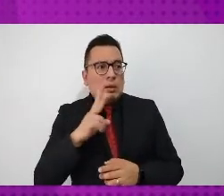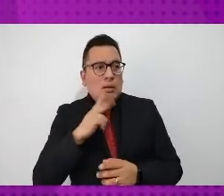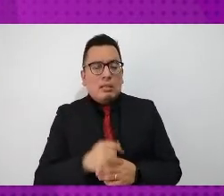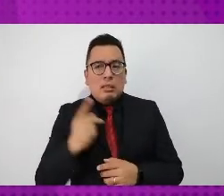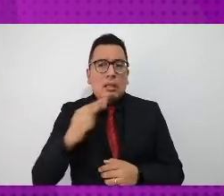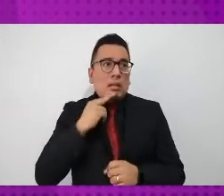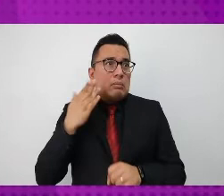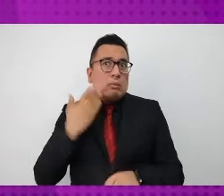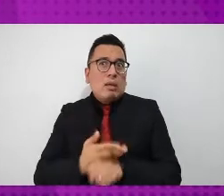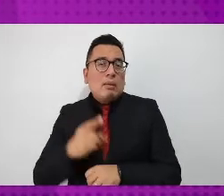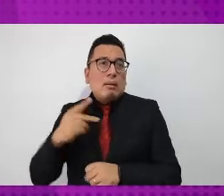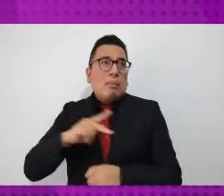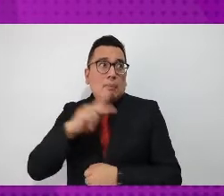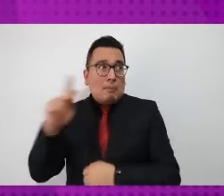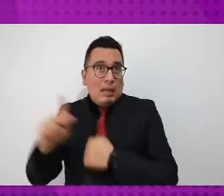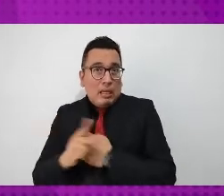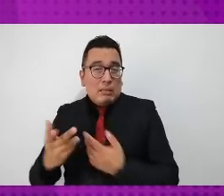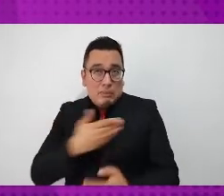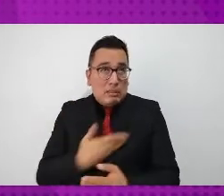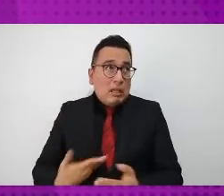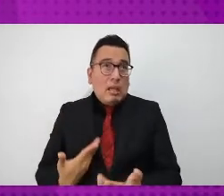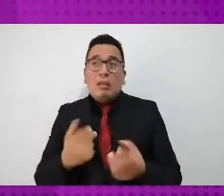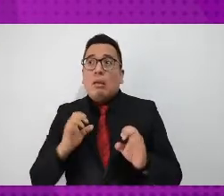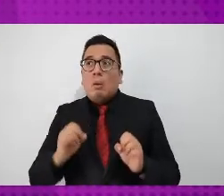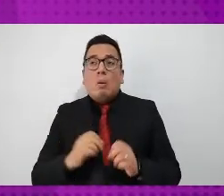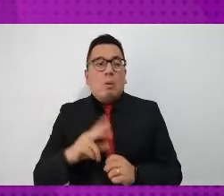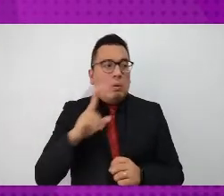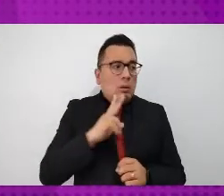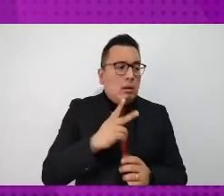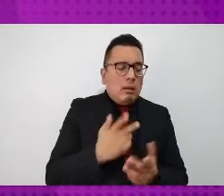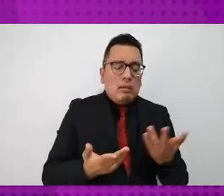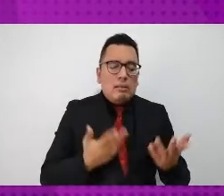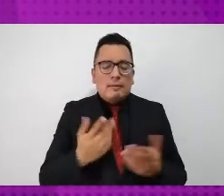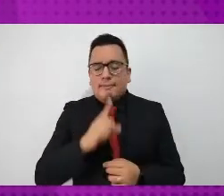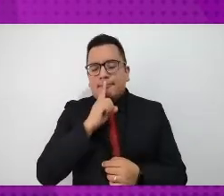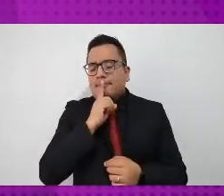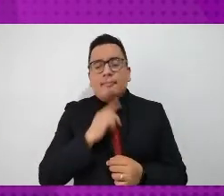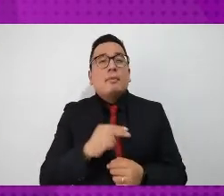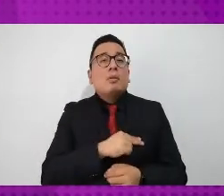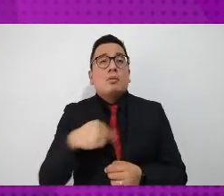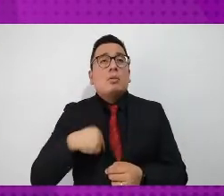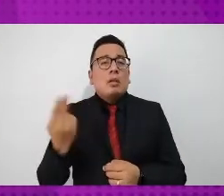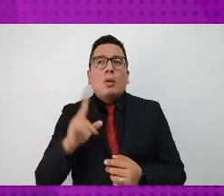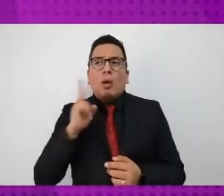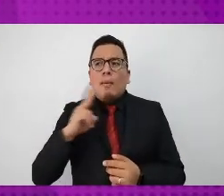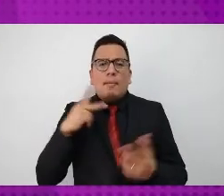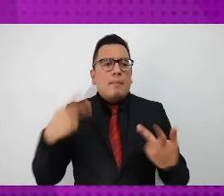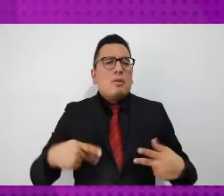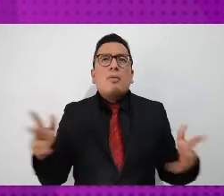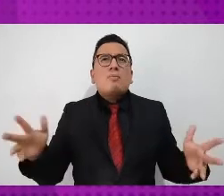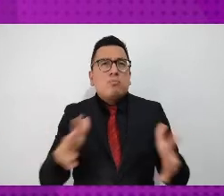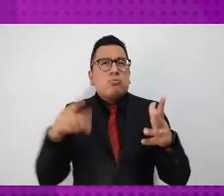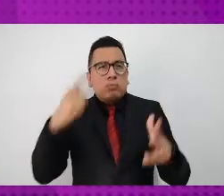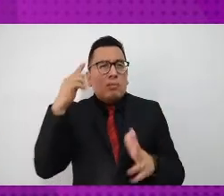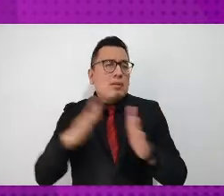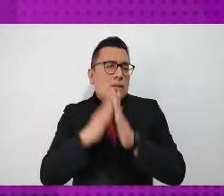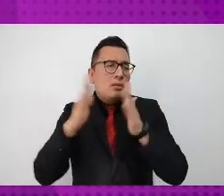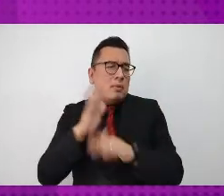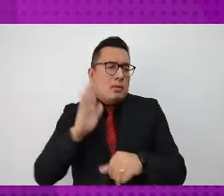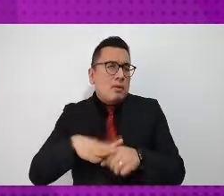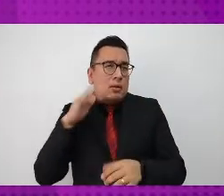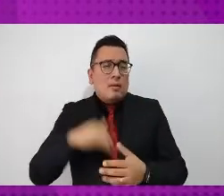federalizar las centralizar la discusión pasa de como favorecer la participación de la ciudadanía en las elecciones